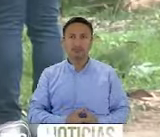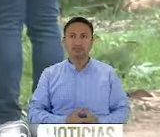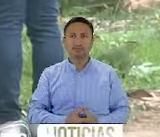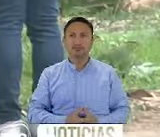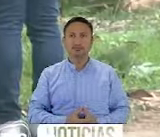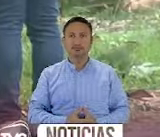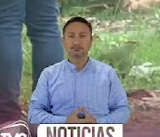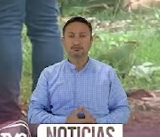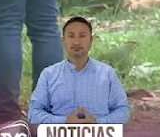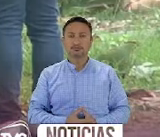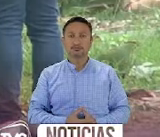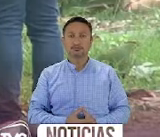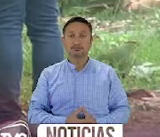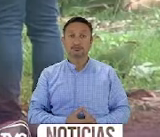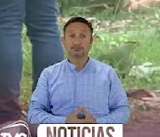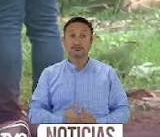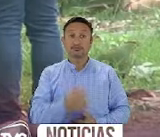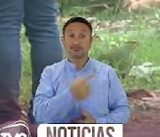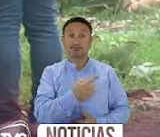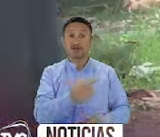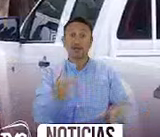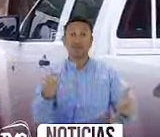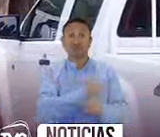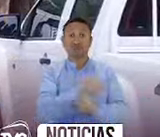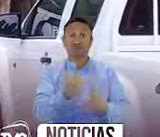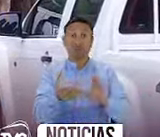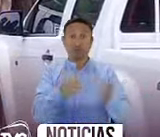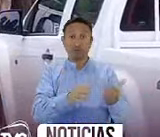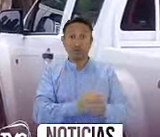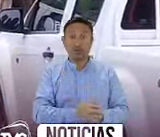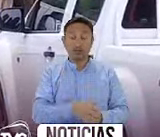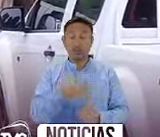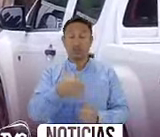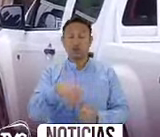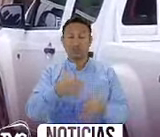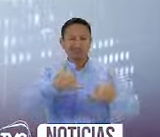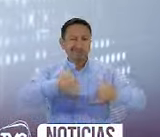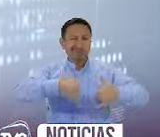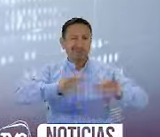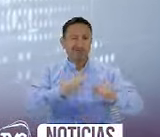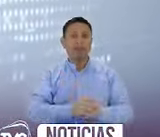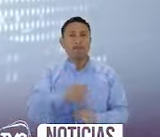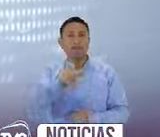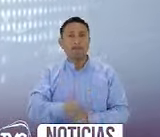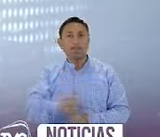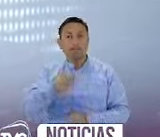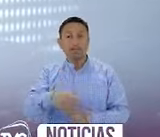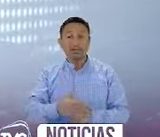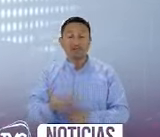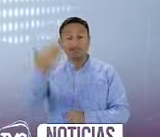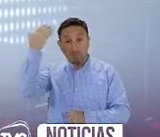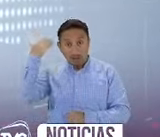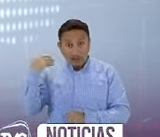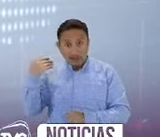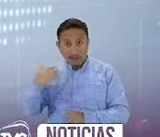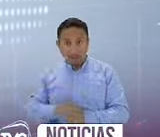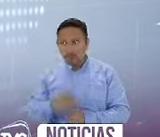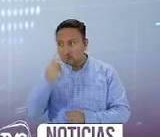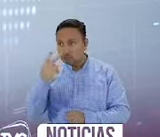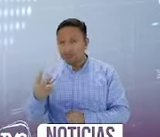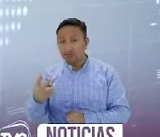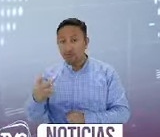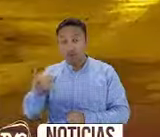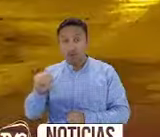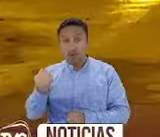La ola de violencia no para en la provincia de El Oro. Sus habitantes aún no se reponían del hecho violento suscitado la noche del jueves en el